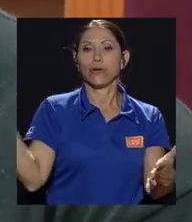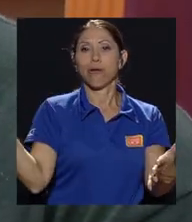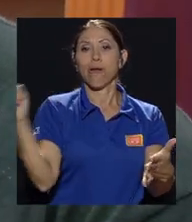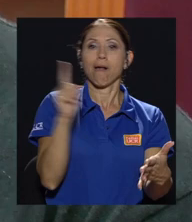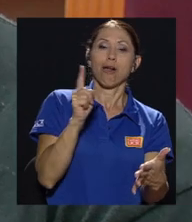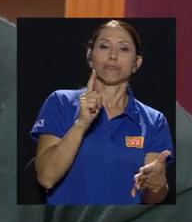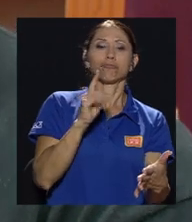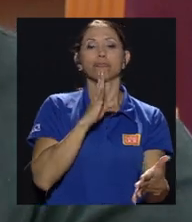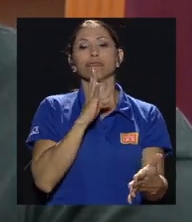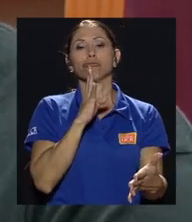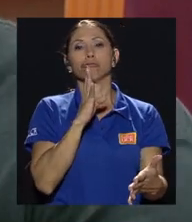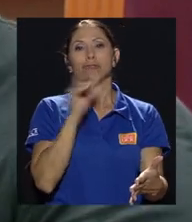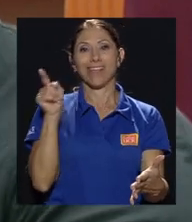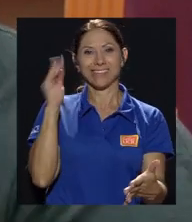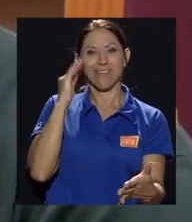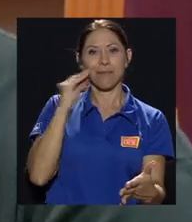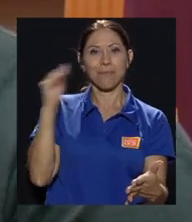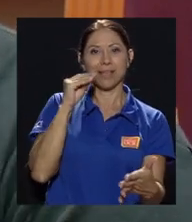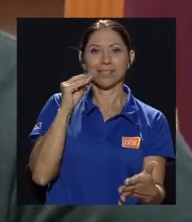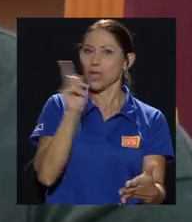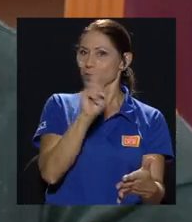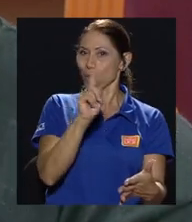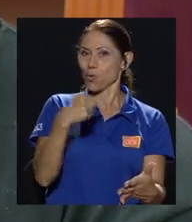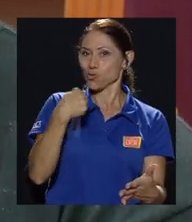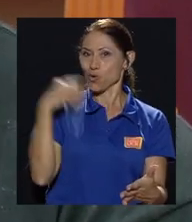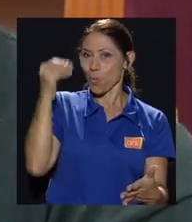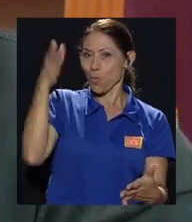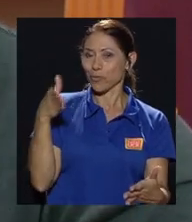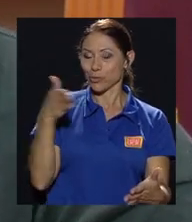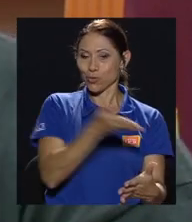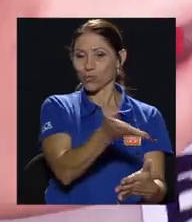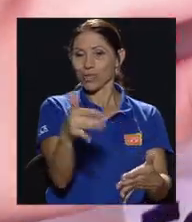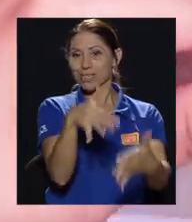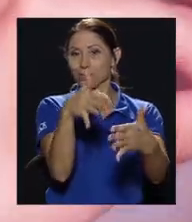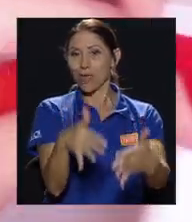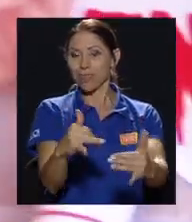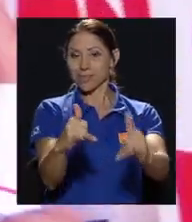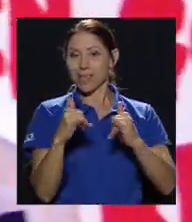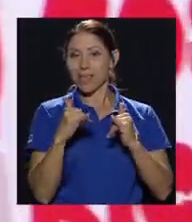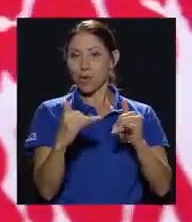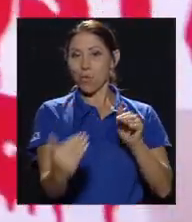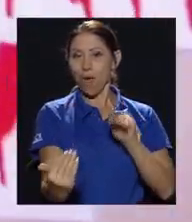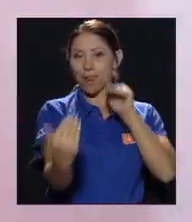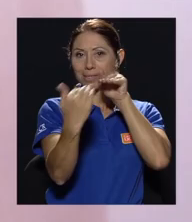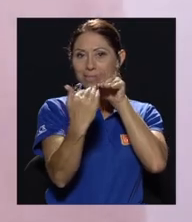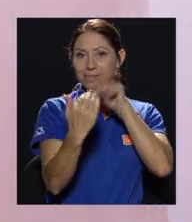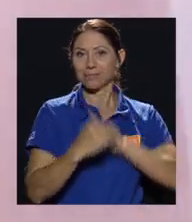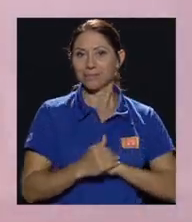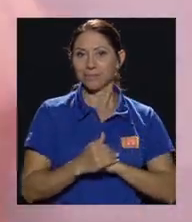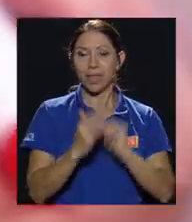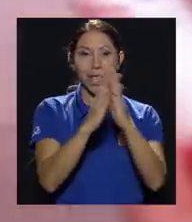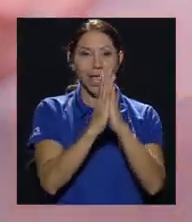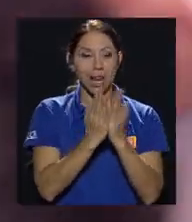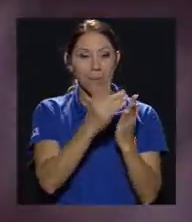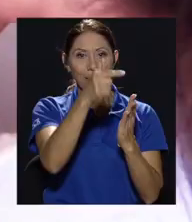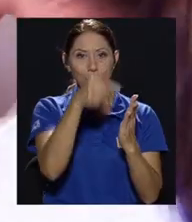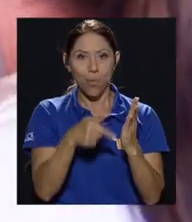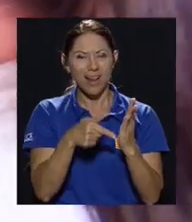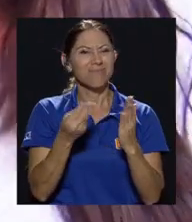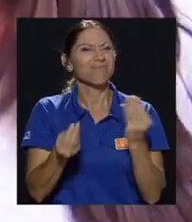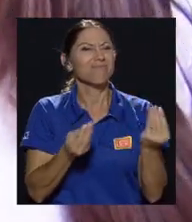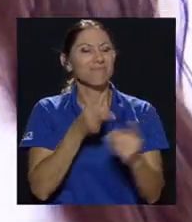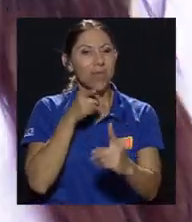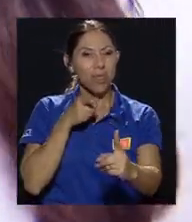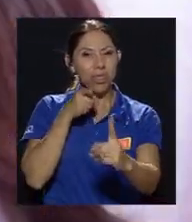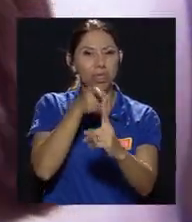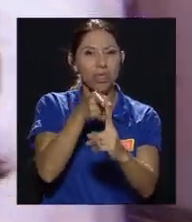más sabe, sino, bueno, ¿cómo me posiciono yo como profesor y ustedes como estudiantes como iguales? El manual posee una dinámica orientada hacia